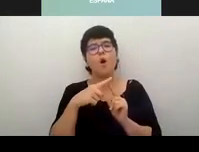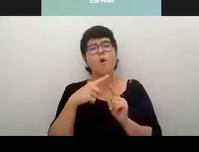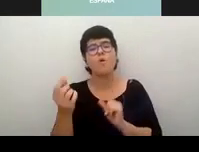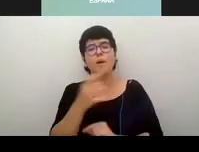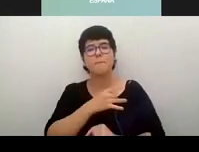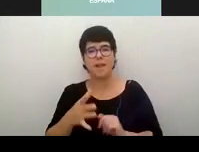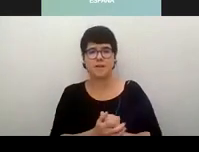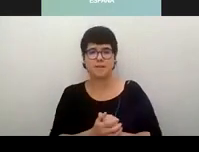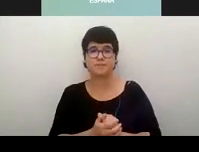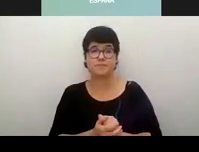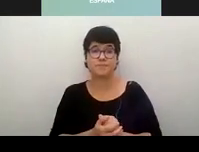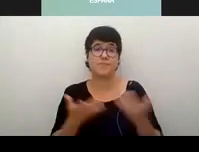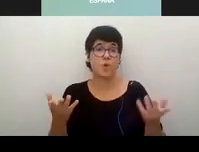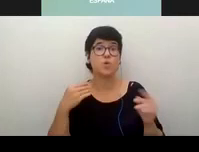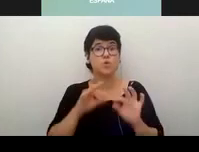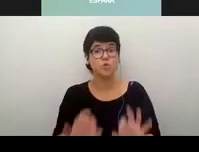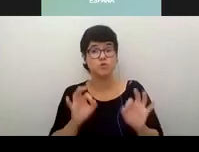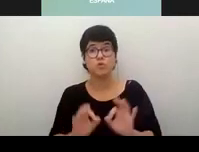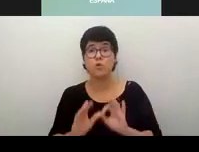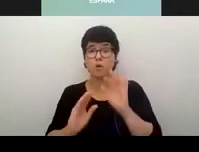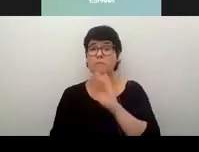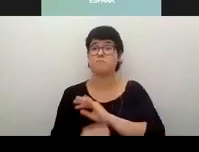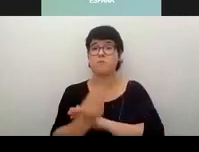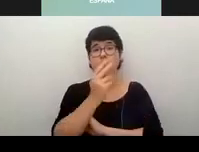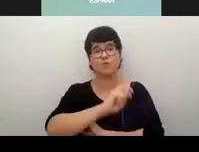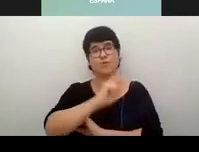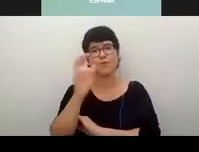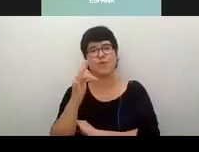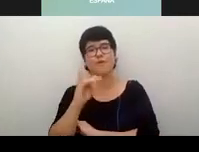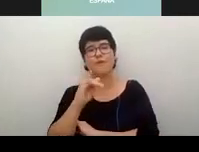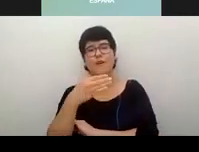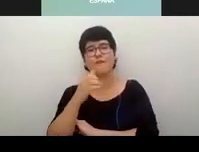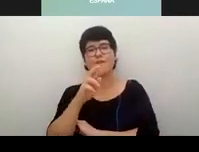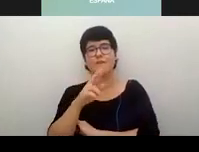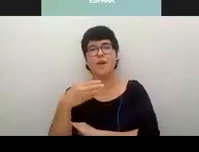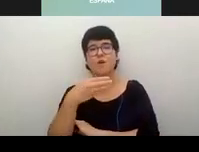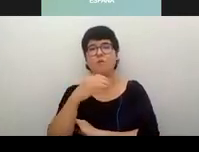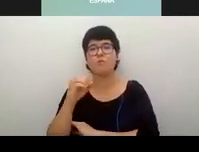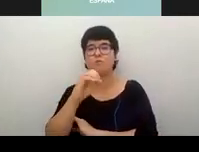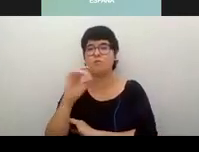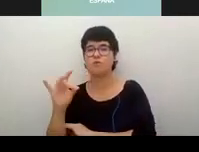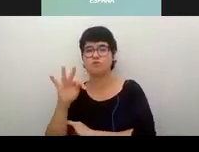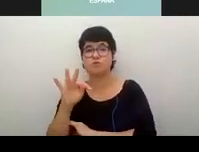con Fiberbus, que es otro producto de LR, podemos obtener hasta 51 gramos de fibra por cada 100 gramos de